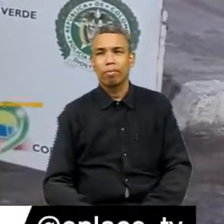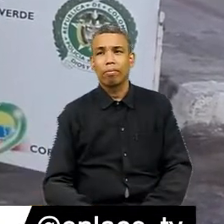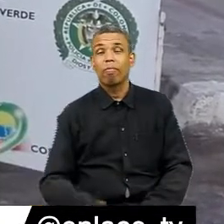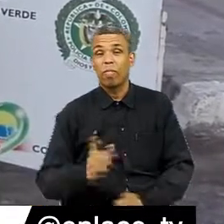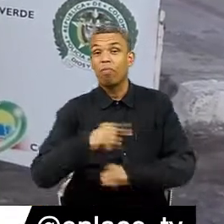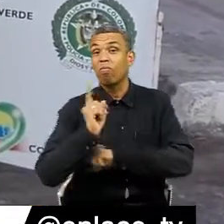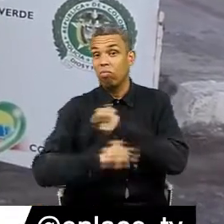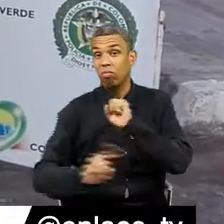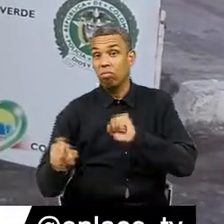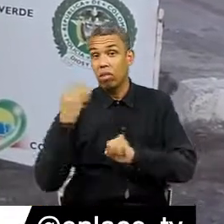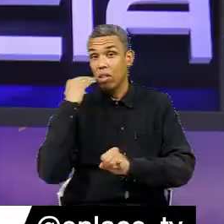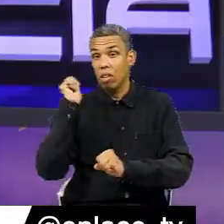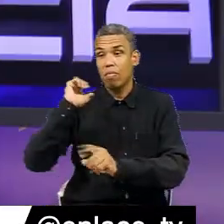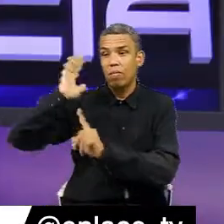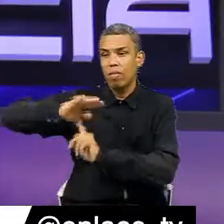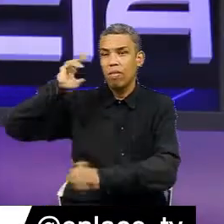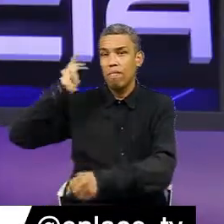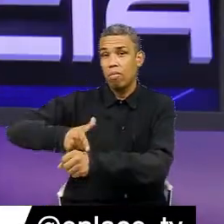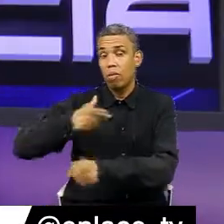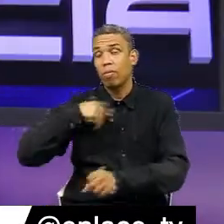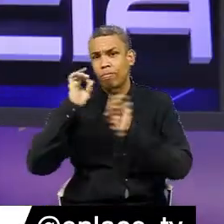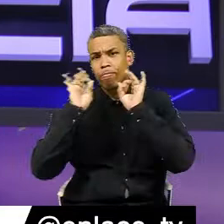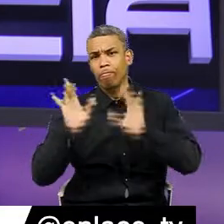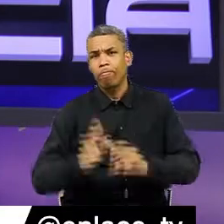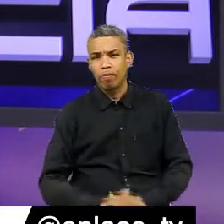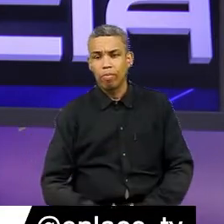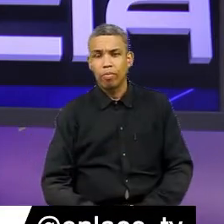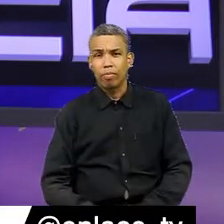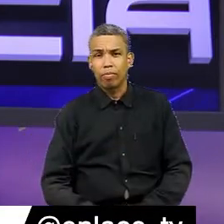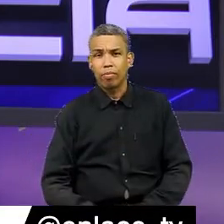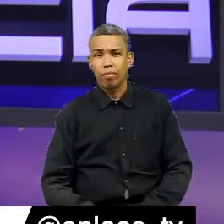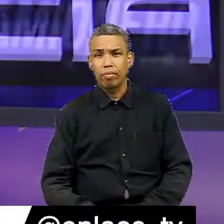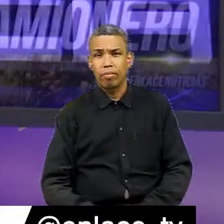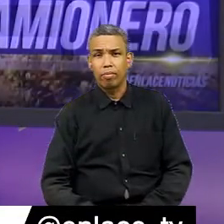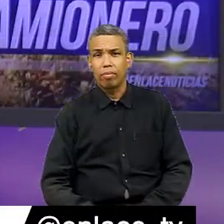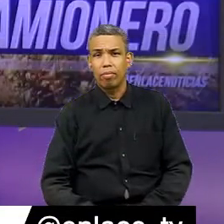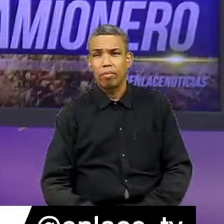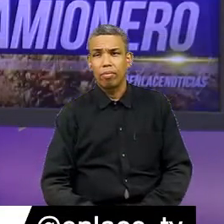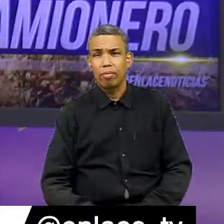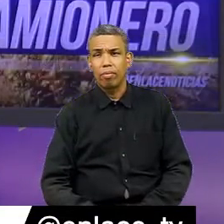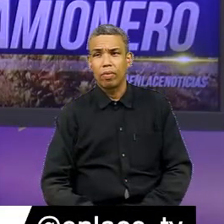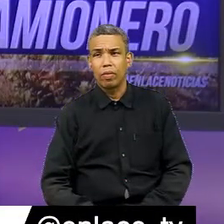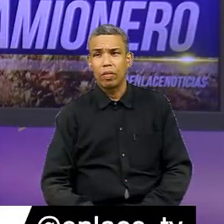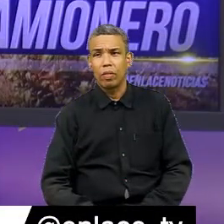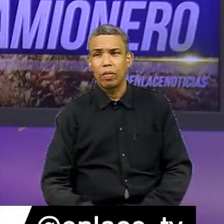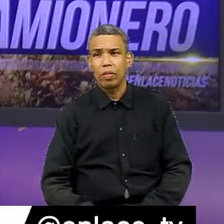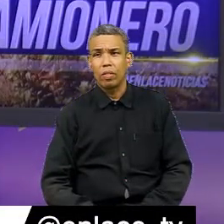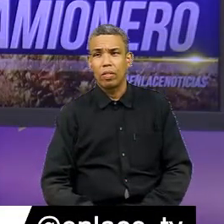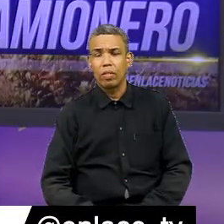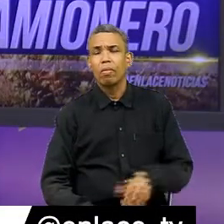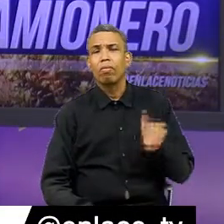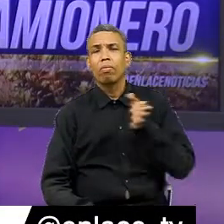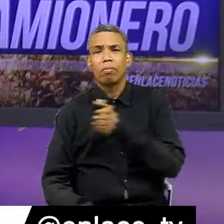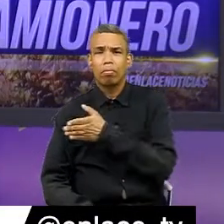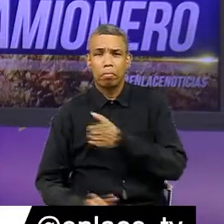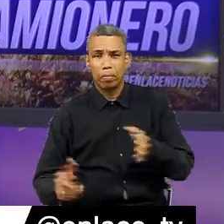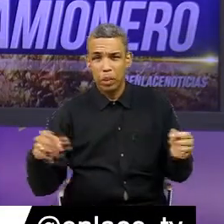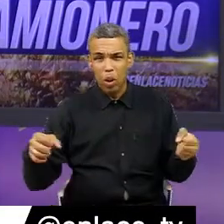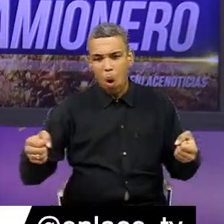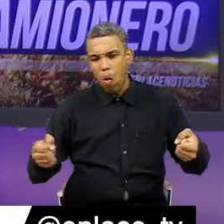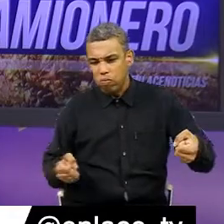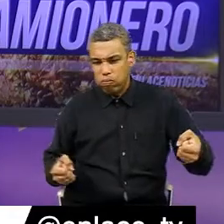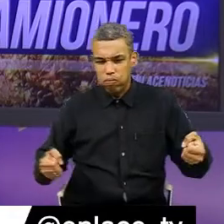por feminicidio. En otras noticias, camioneros continúan en protestas por las principales calles de la ciudad. Hoy se